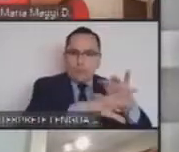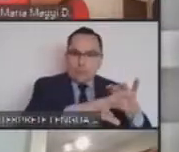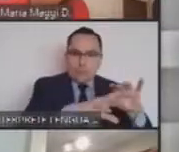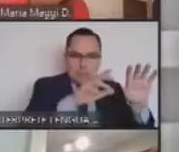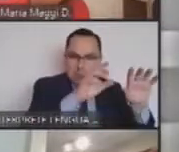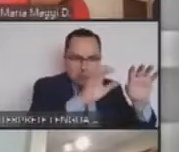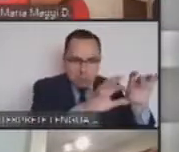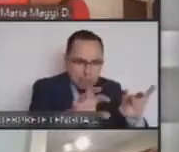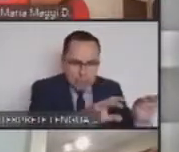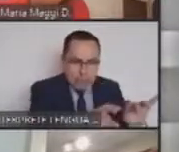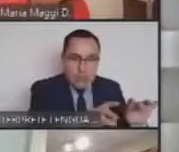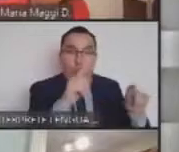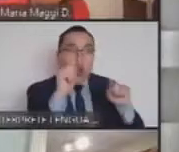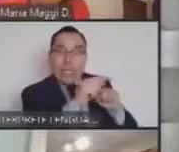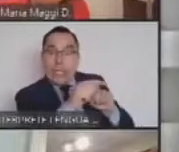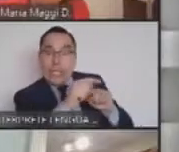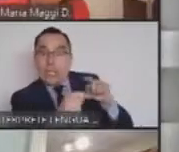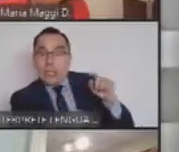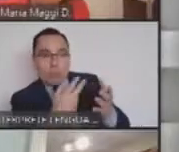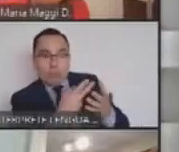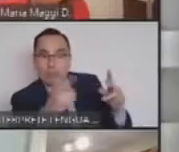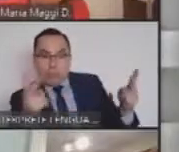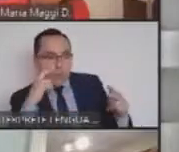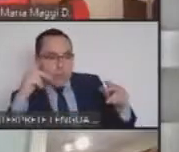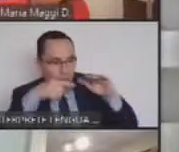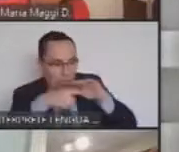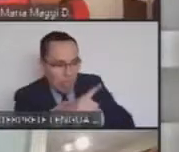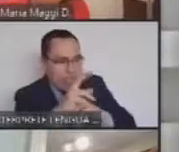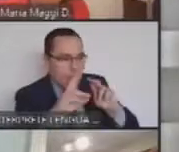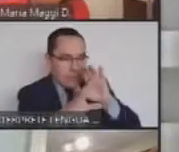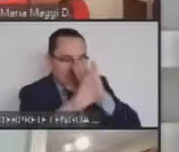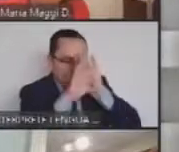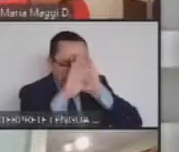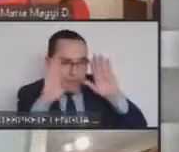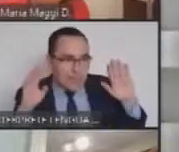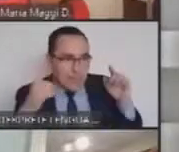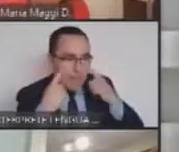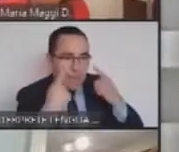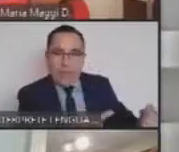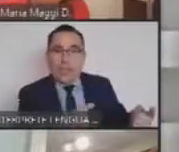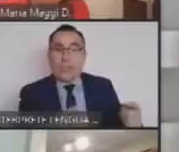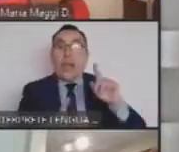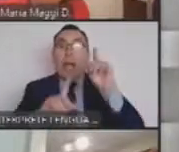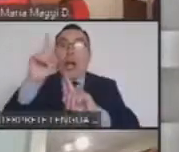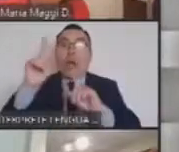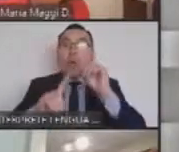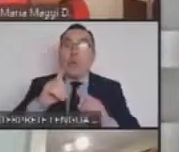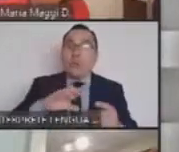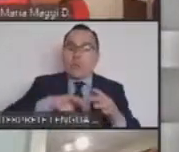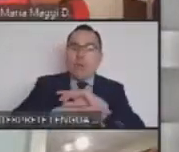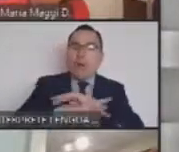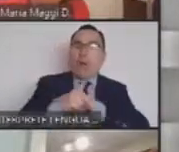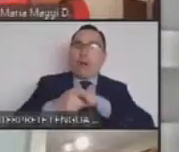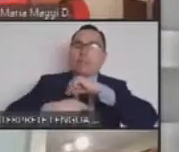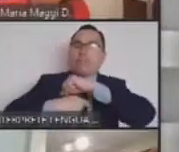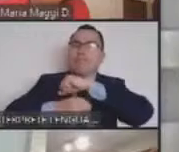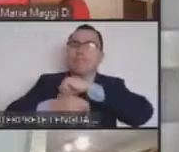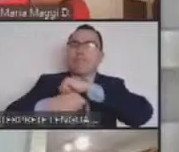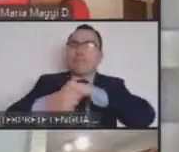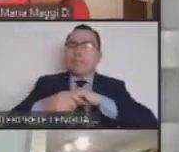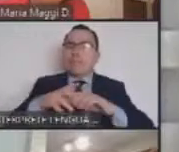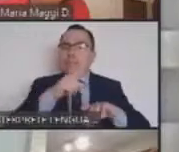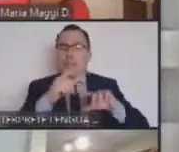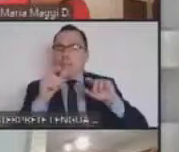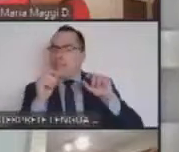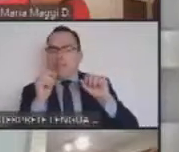Esto como modo de inhibir lo que se ha dicho antes, la corrupción, y no solo de inhibirla, sino que hasta combatirla. Que eso